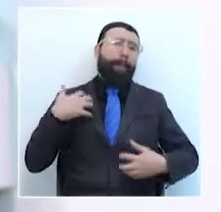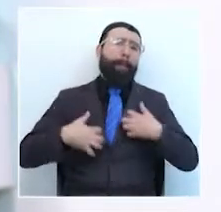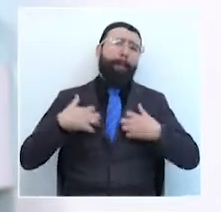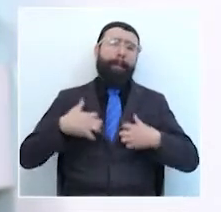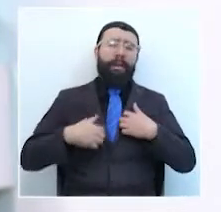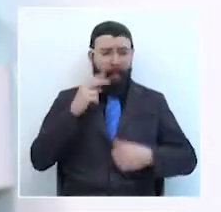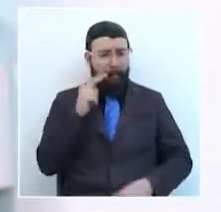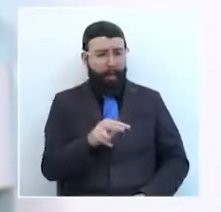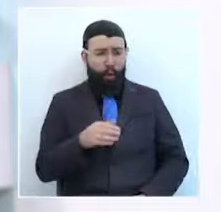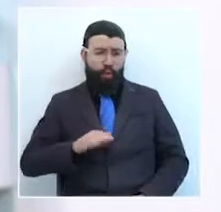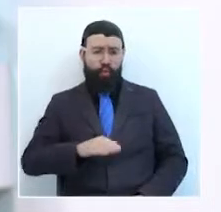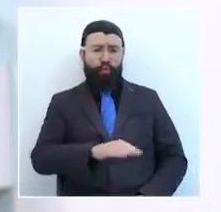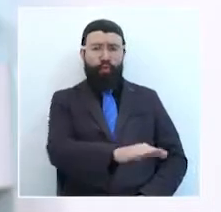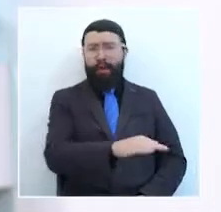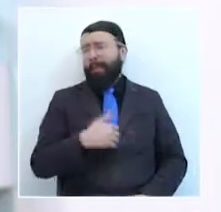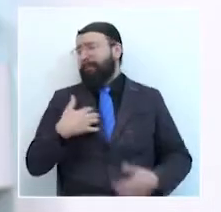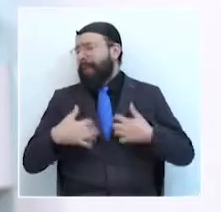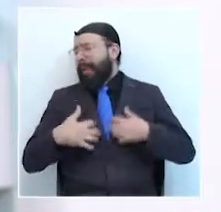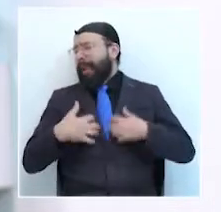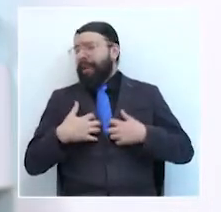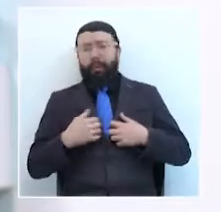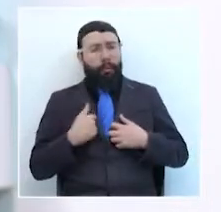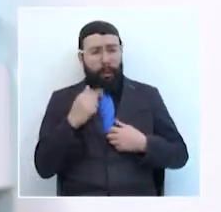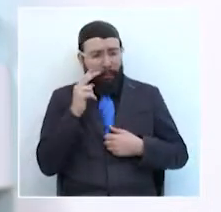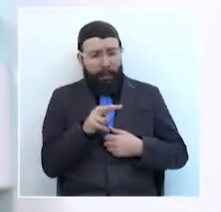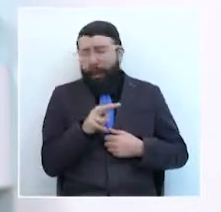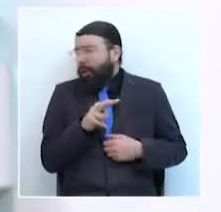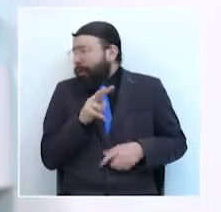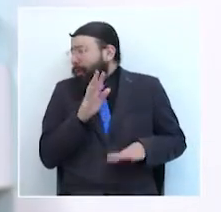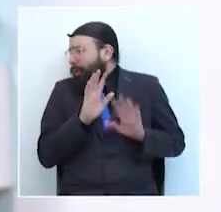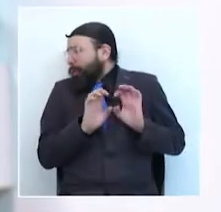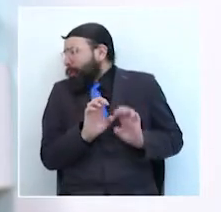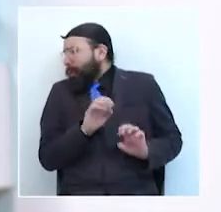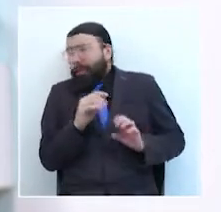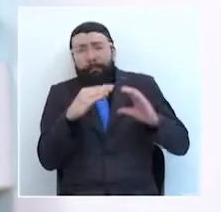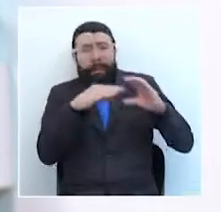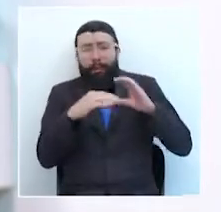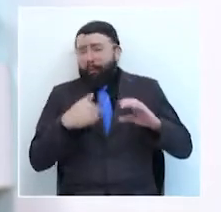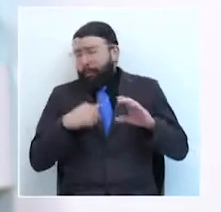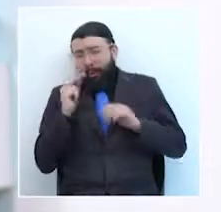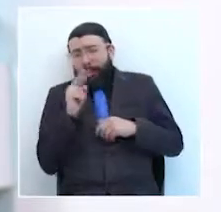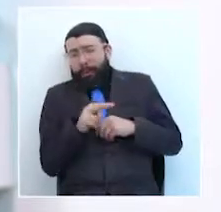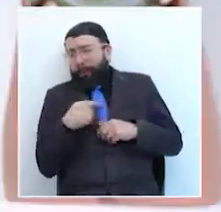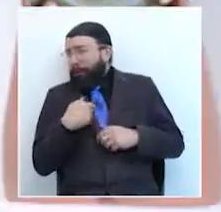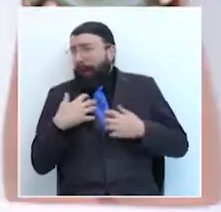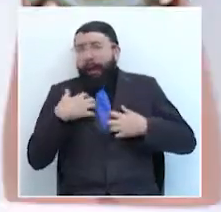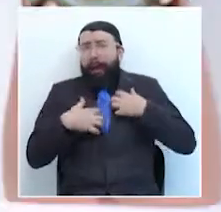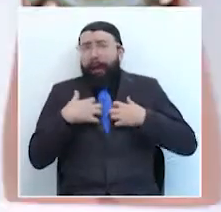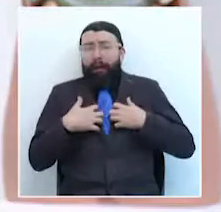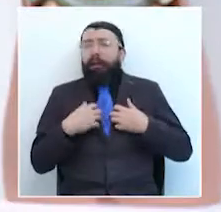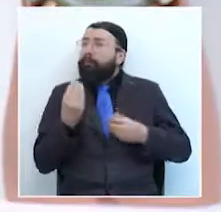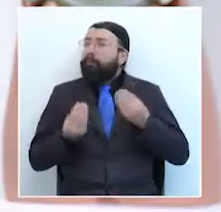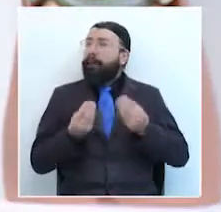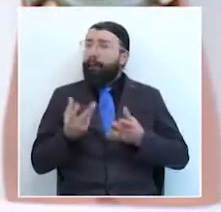al ver ratones no puedo ni mirar los videos me exaltó mucho que debo hacer bueno ahí pues como la